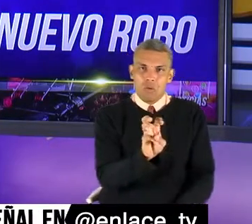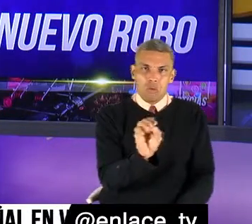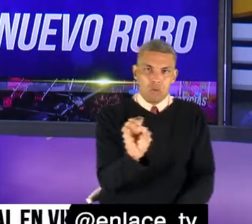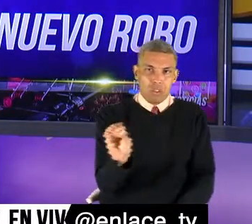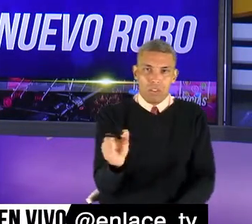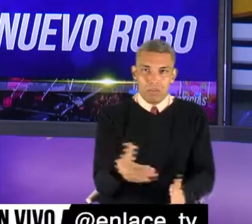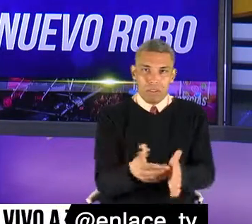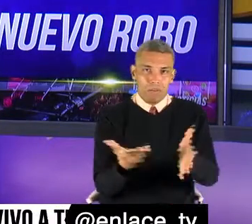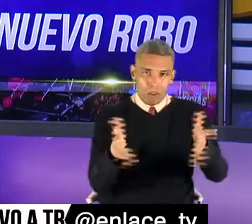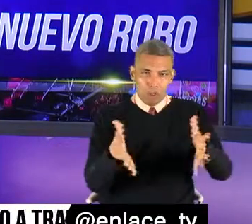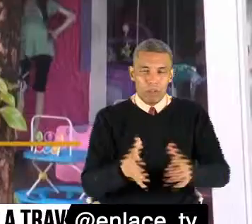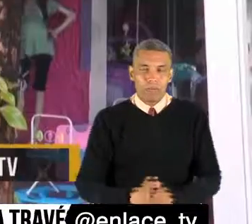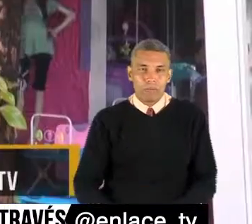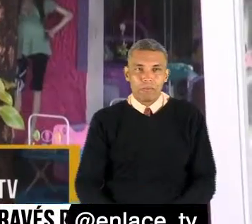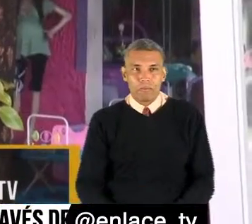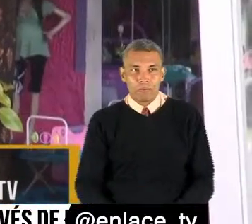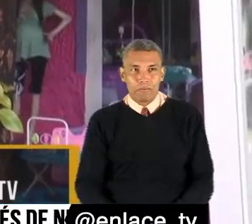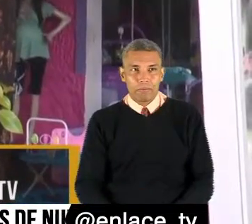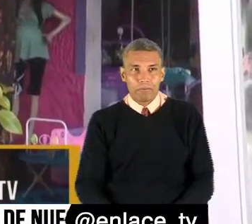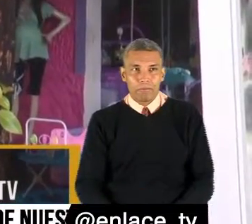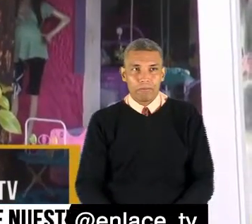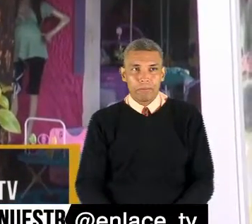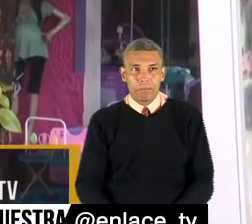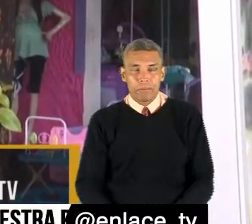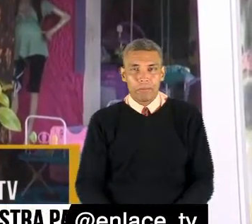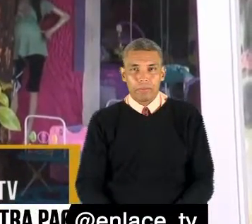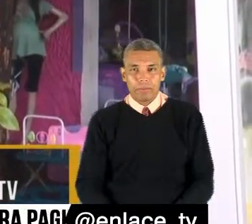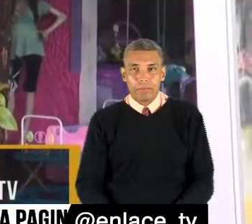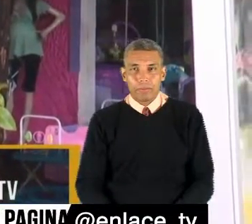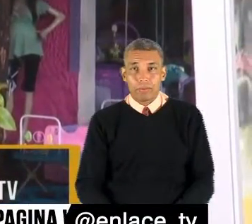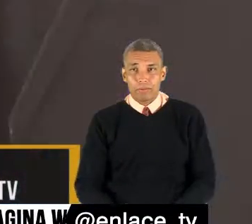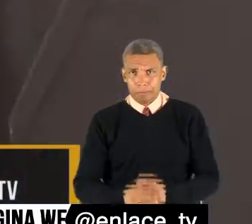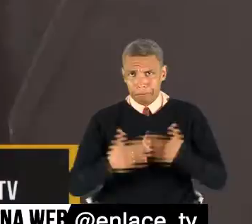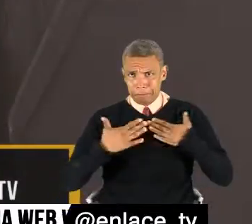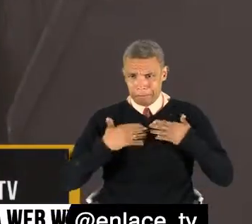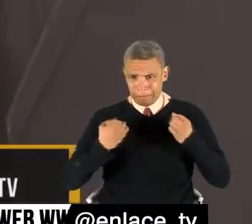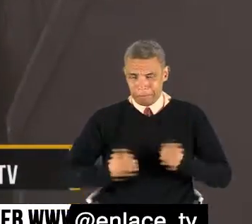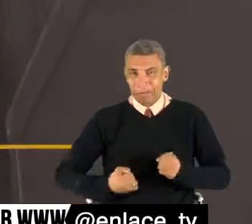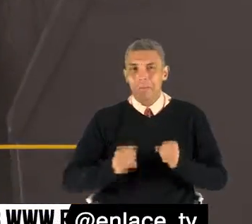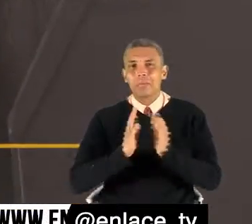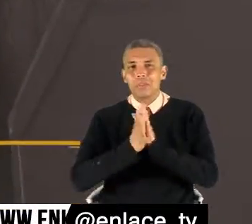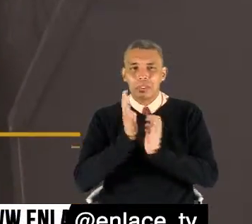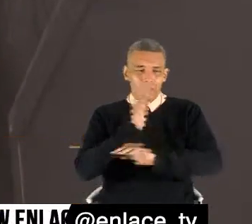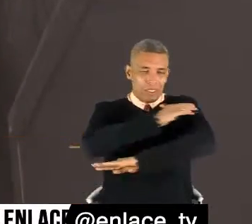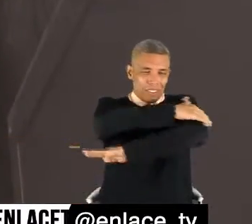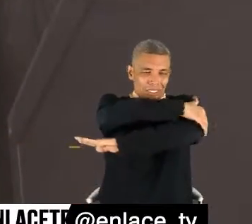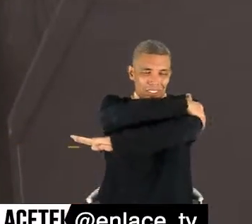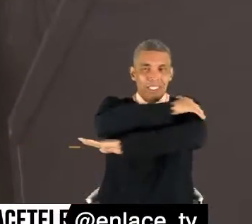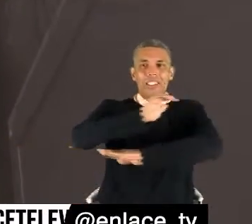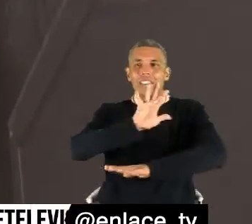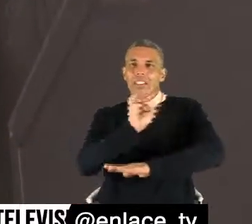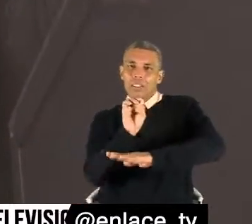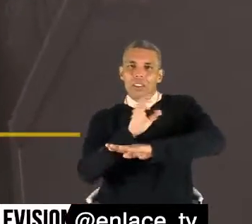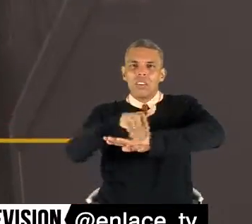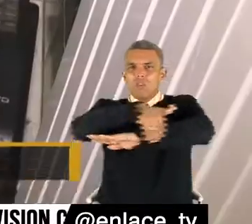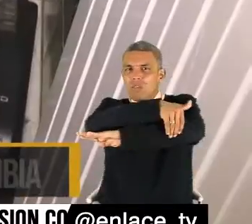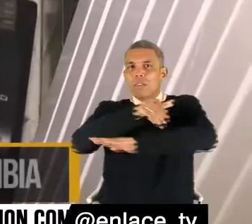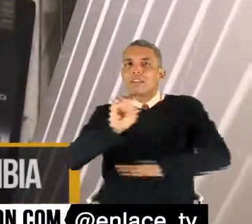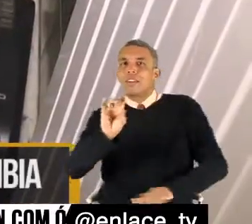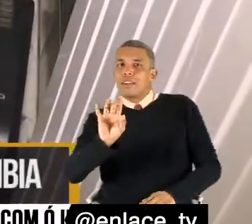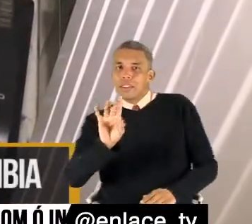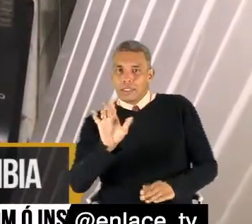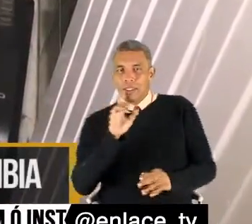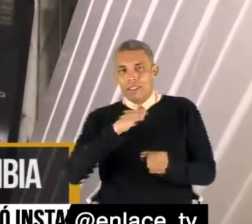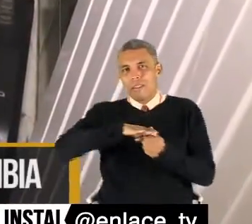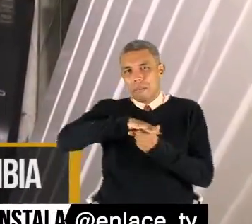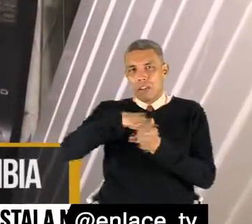pesos. De acuerdo a lo expuesto por la propietaria del local, ubicado en la calle 50 con 15 del barrio Colombia en la comuna 1, a